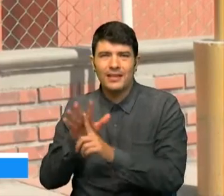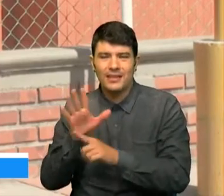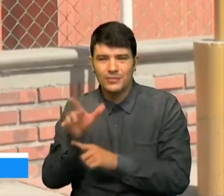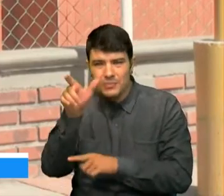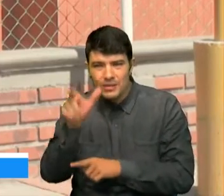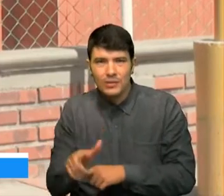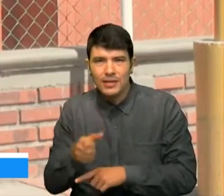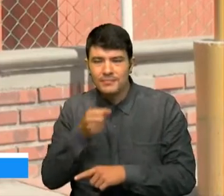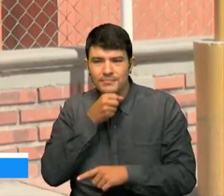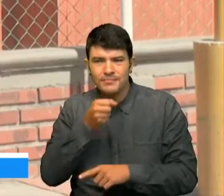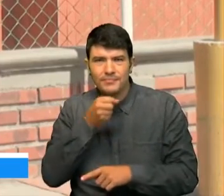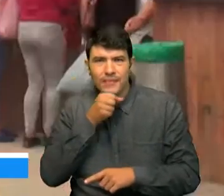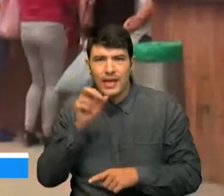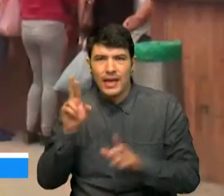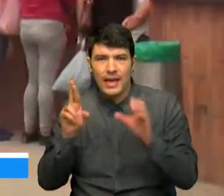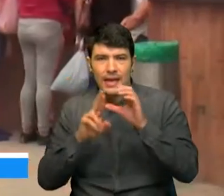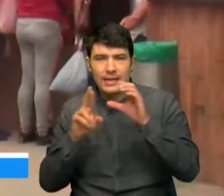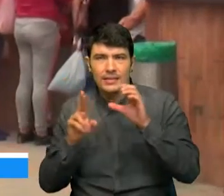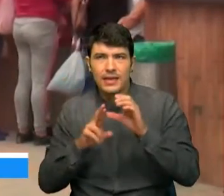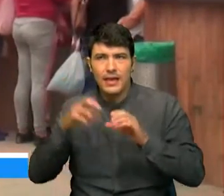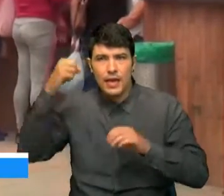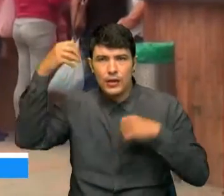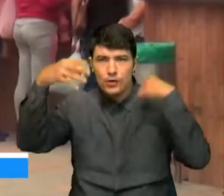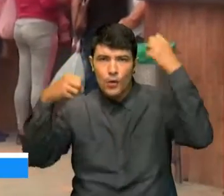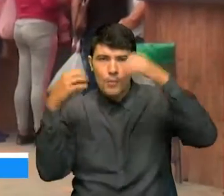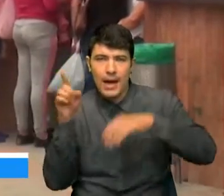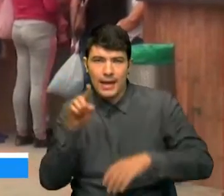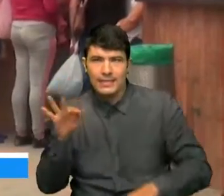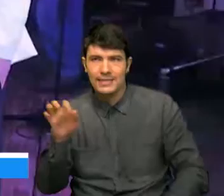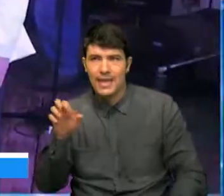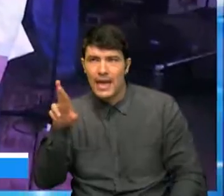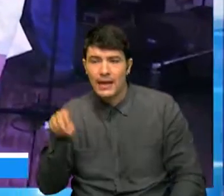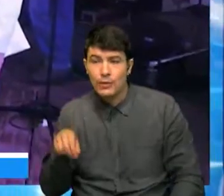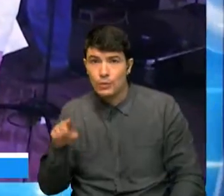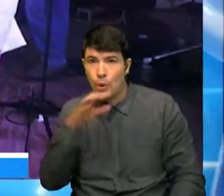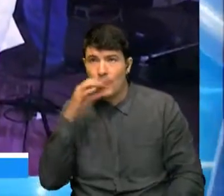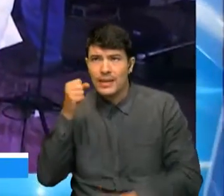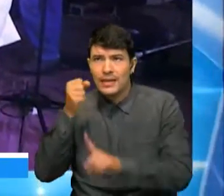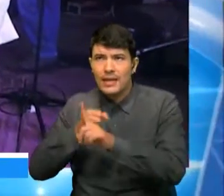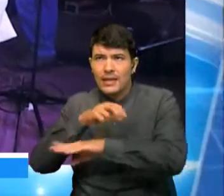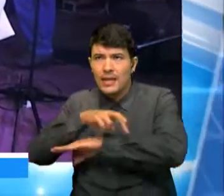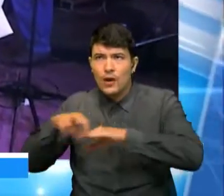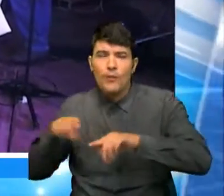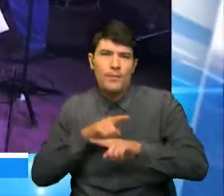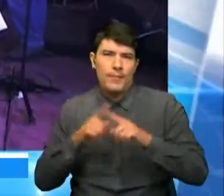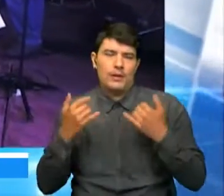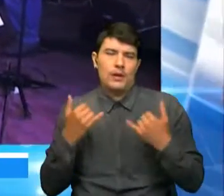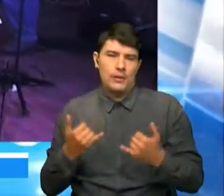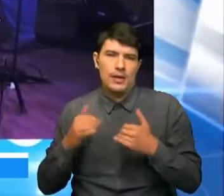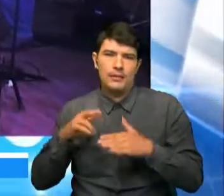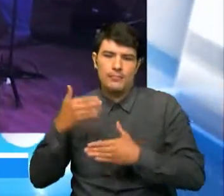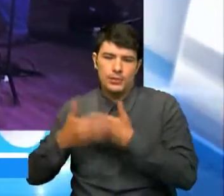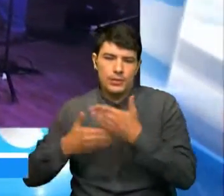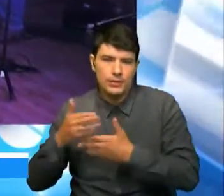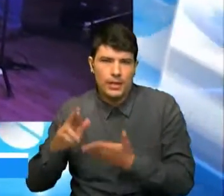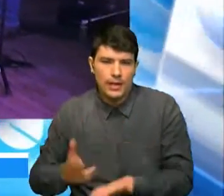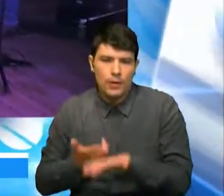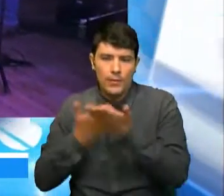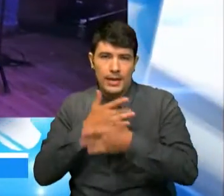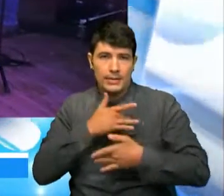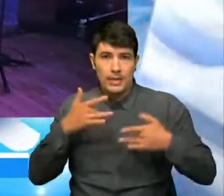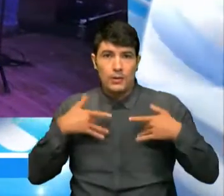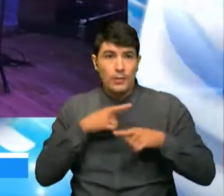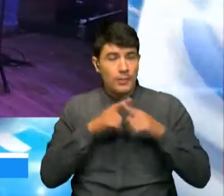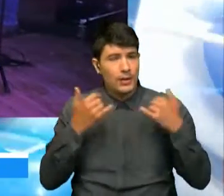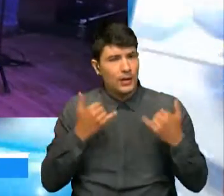de RCN Rumba Estéreo en el municipio de Ocaña, Fabián Leonardo Álvarez. Han manifestado a los galenos de turno que se recupera satisfactoriamente, pero la